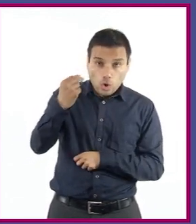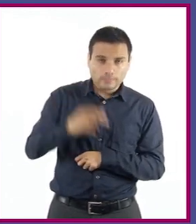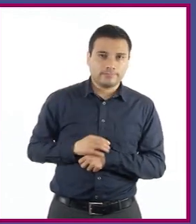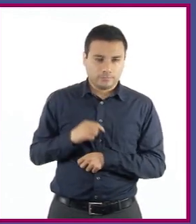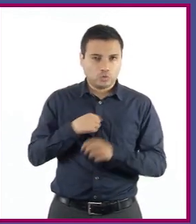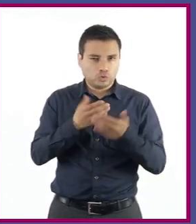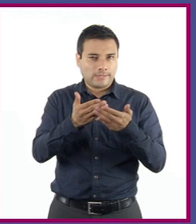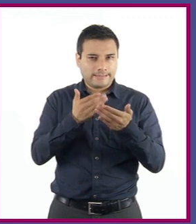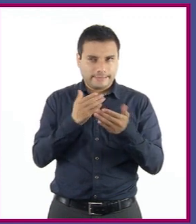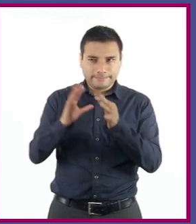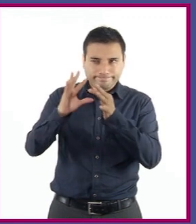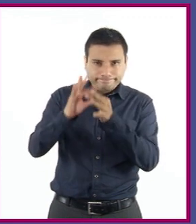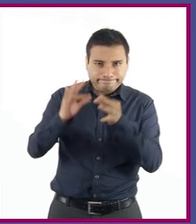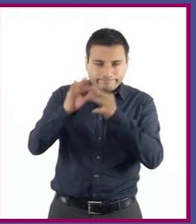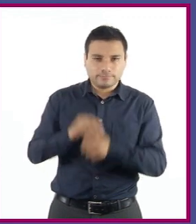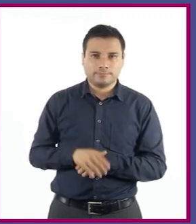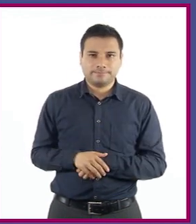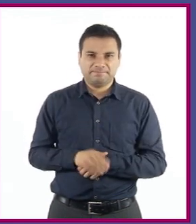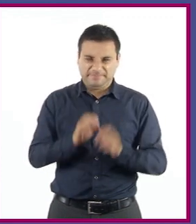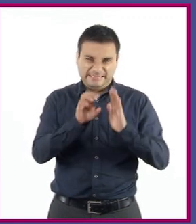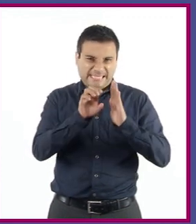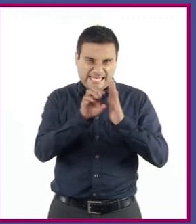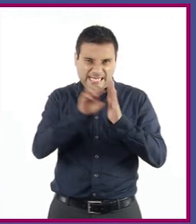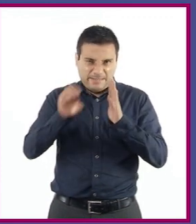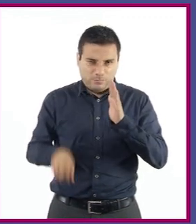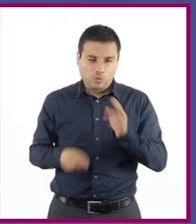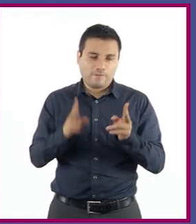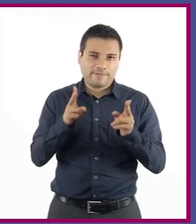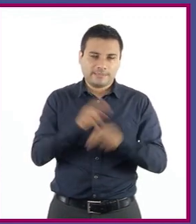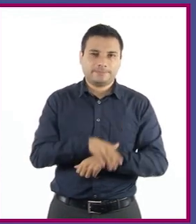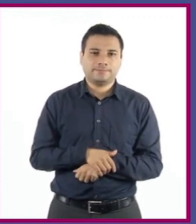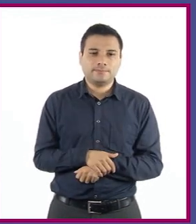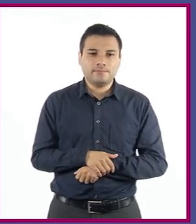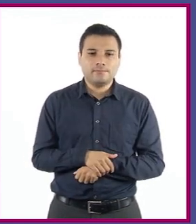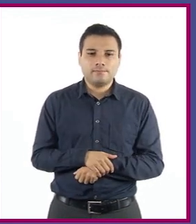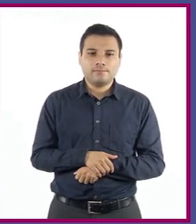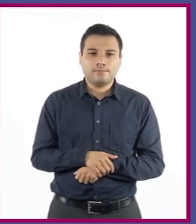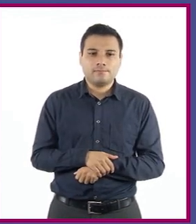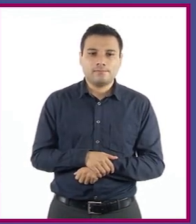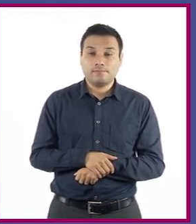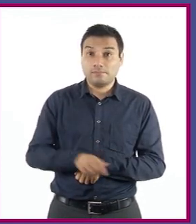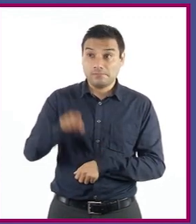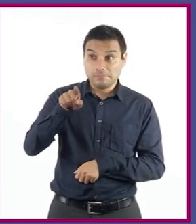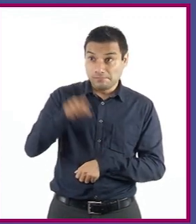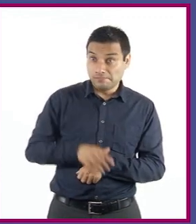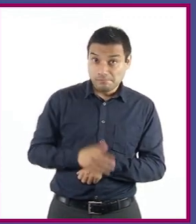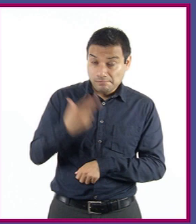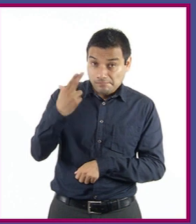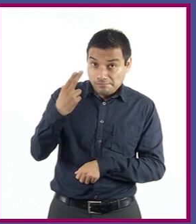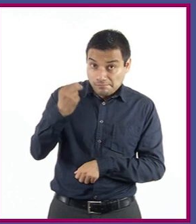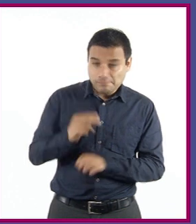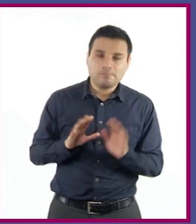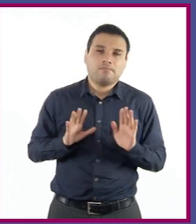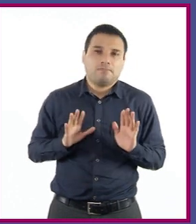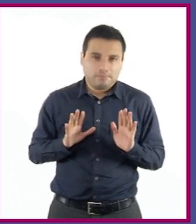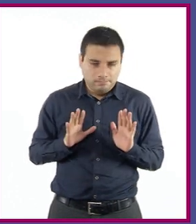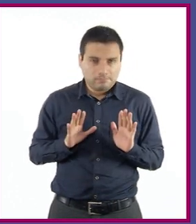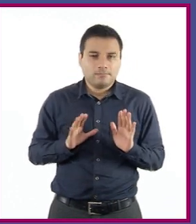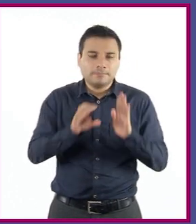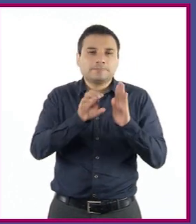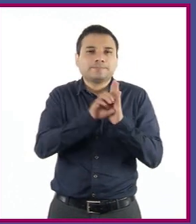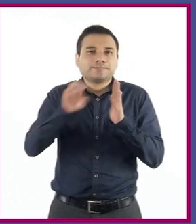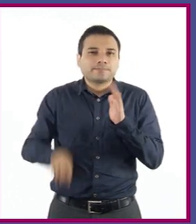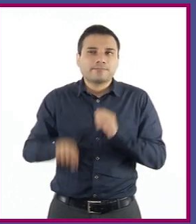En el ejemplo se utiliza la frase ante la objeción, para anticipar la posibilidad de que quien la